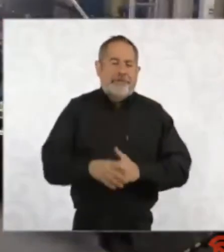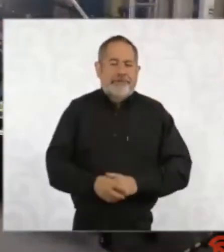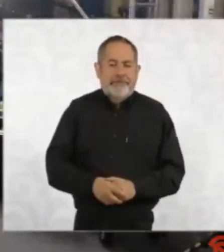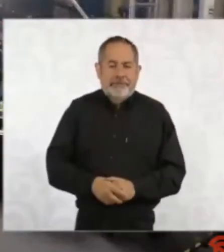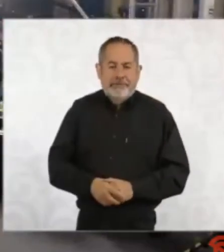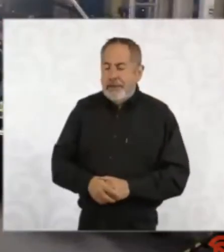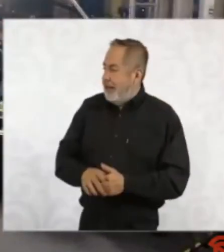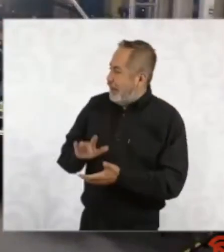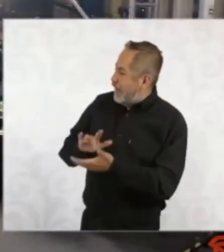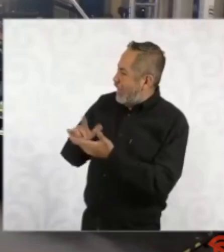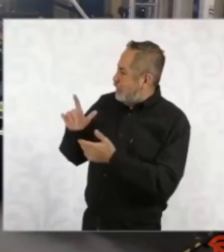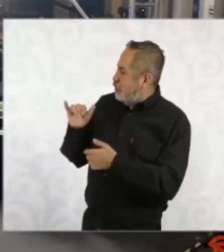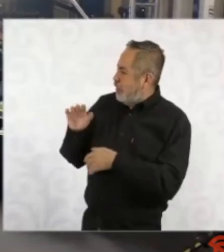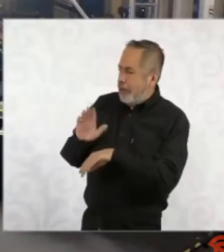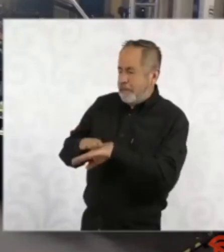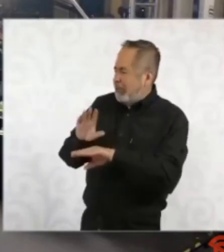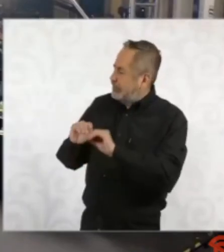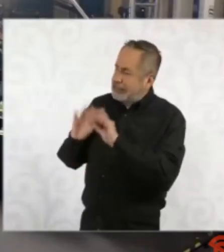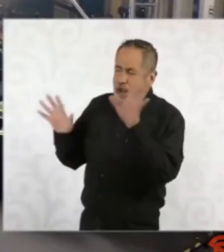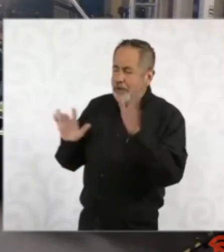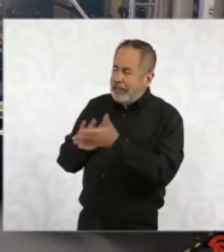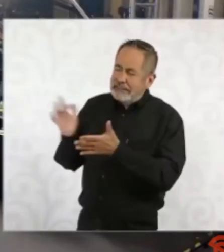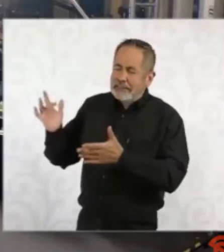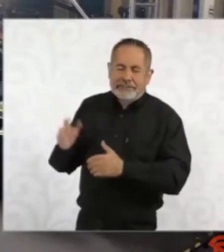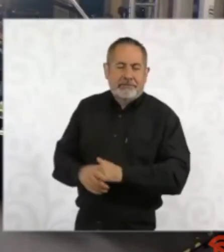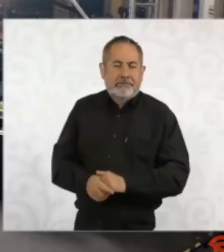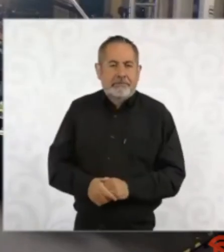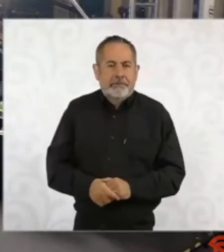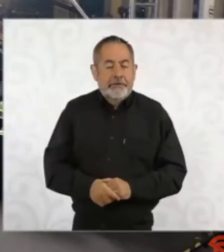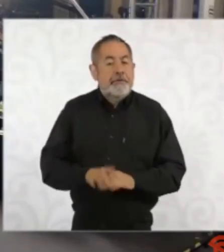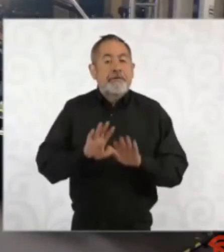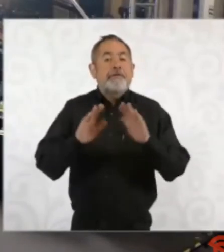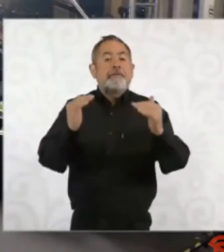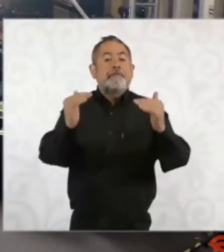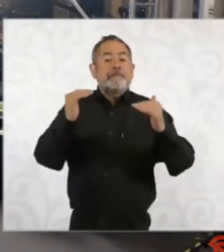Gracias, Luisa, muy claro. Bueno, ahora sí vamos a las